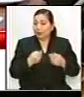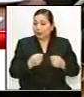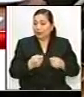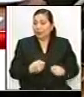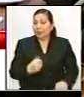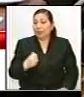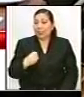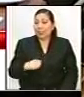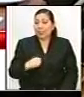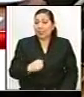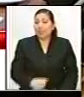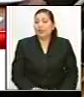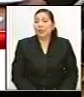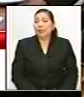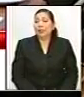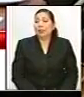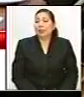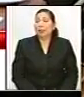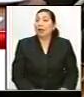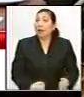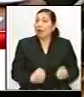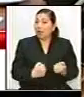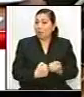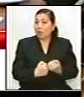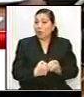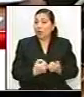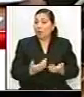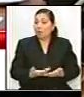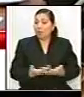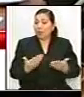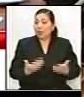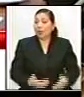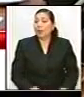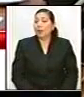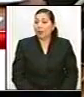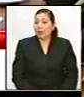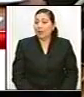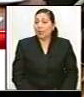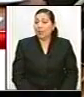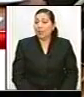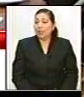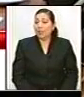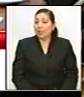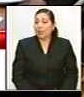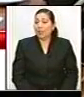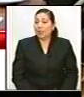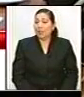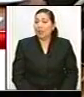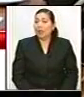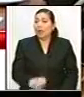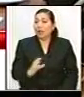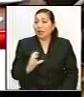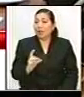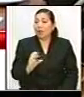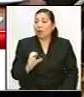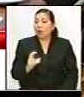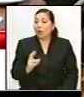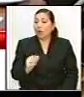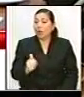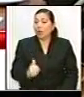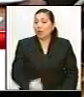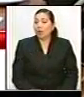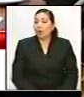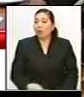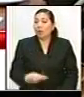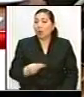este alcalde, y se marcha, me apoyó la prensa. ¿Ya? Me apoyó Radio Cora. Me apoyó